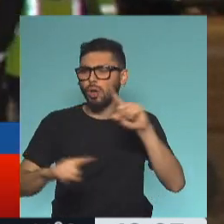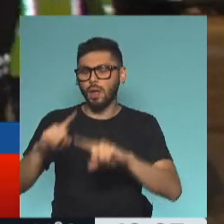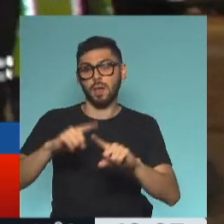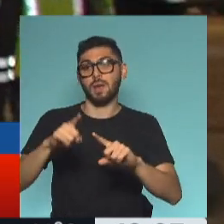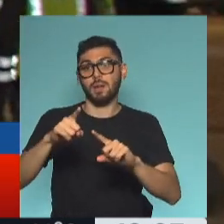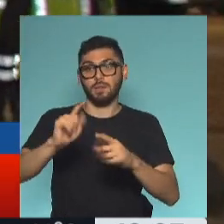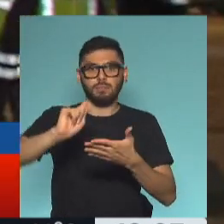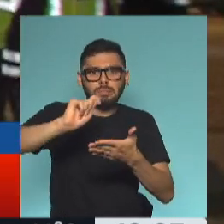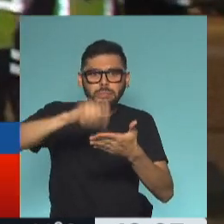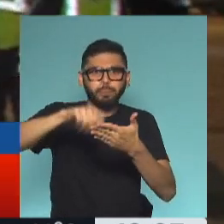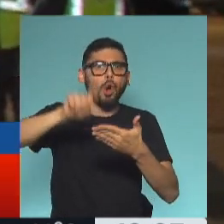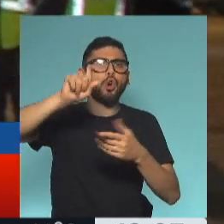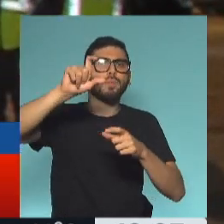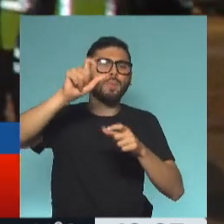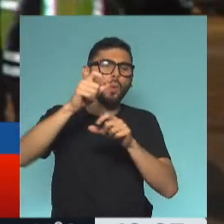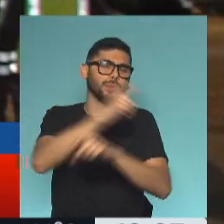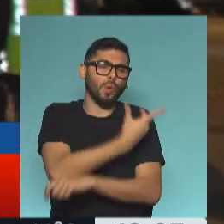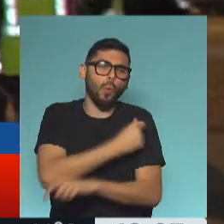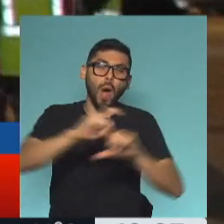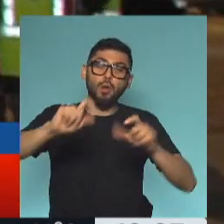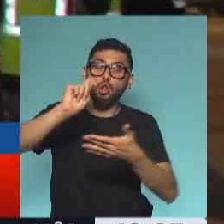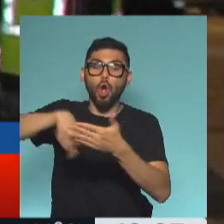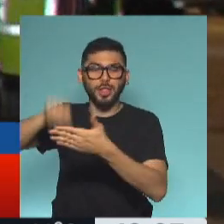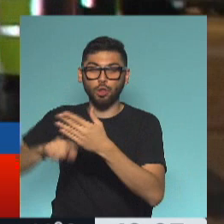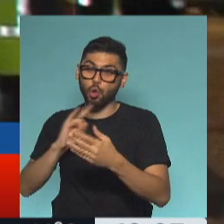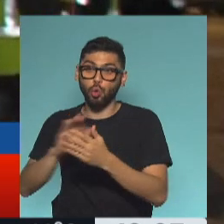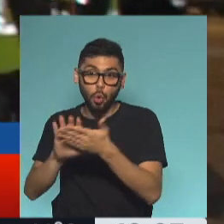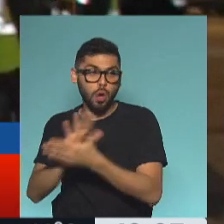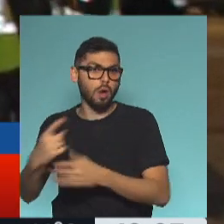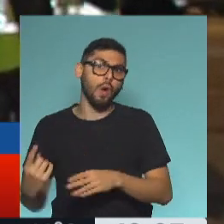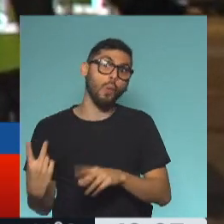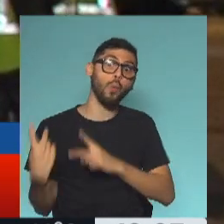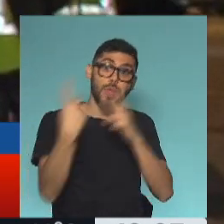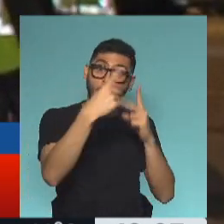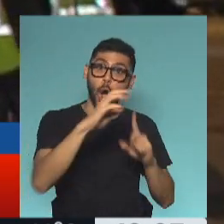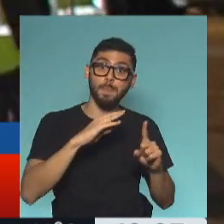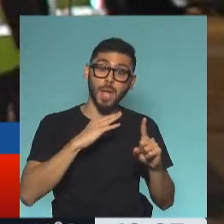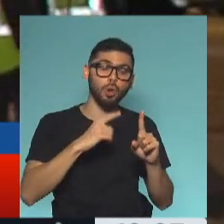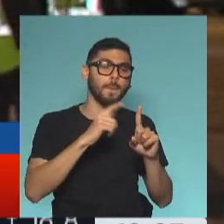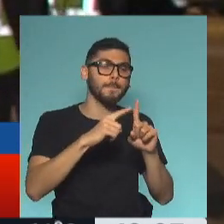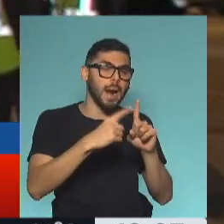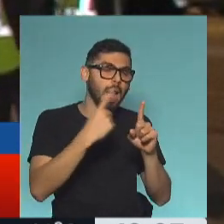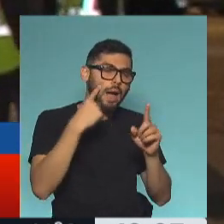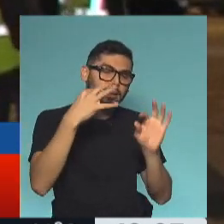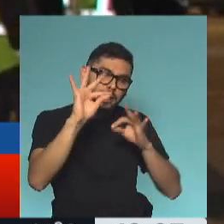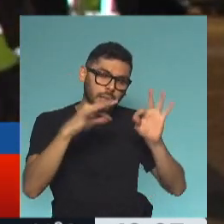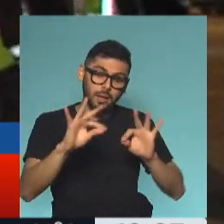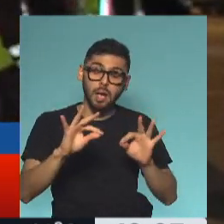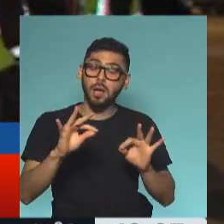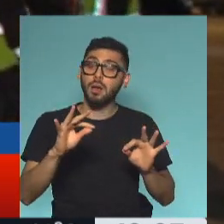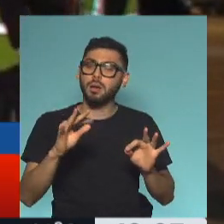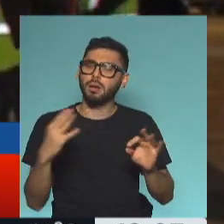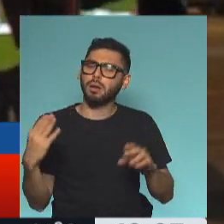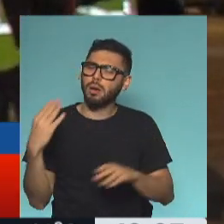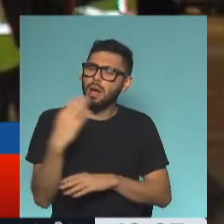la firma de contratos de vacunas en México. ¿Paso final o punto final de este itinerario será para ver cómo